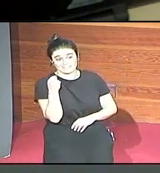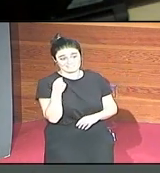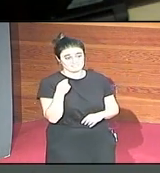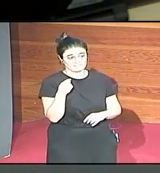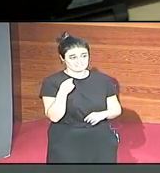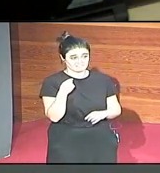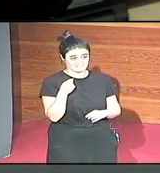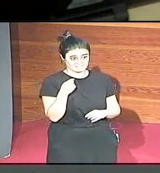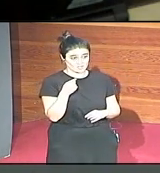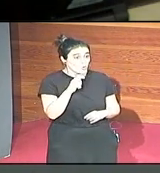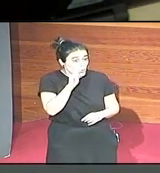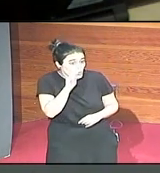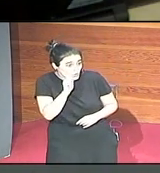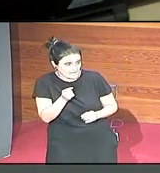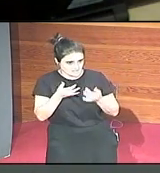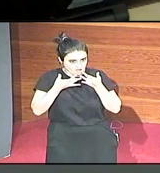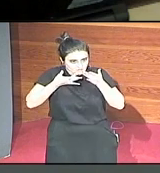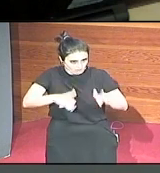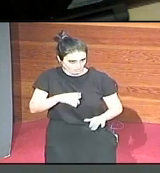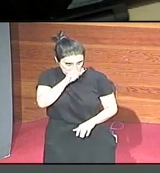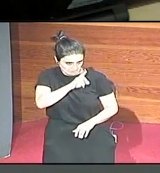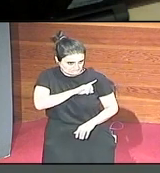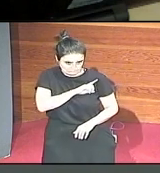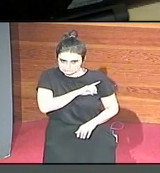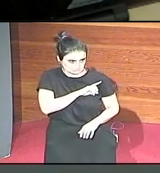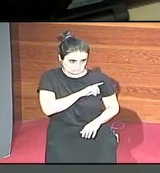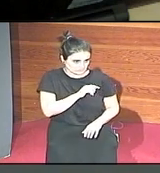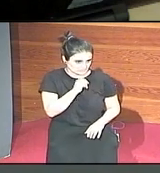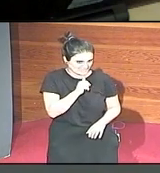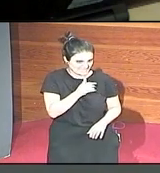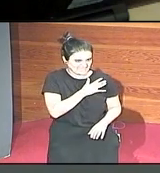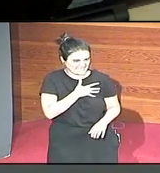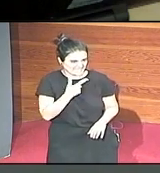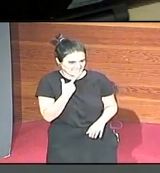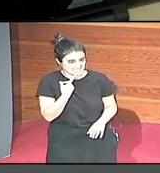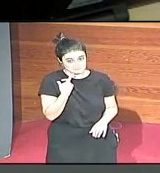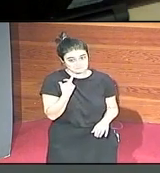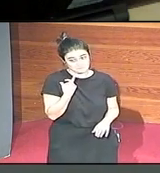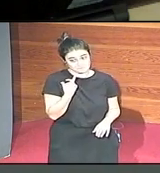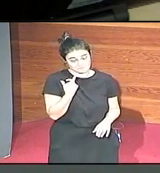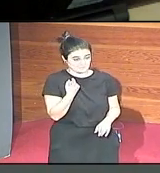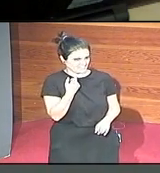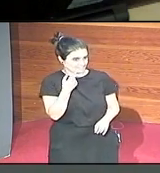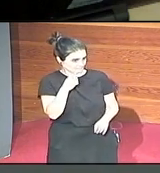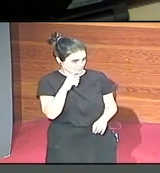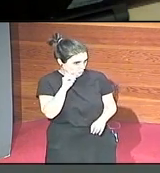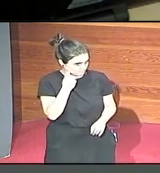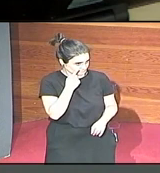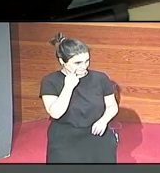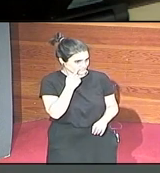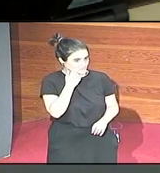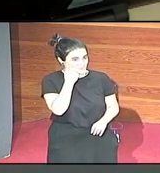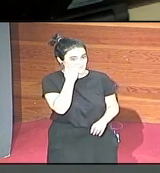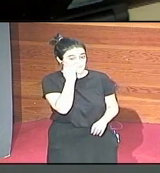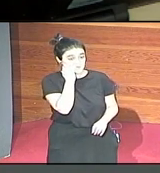la neutralidad militar de Ucrania. Basta con ver la nula atención que Moscú prestó a las declaraciones de